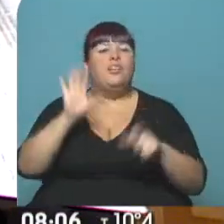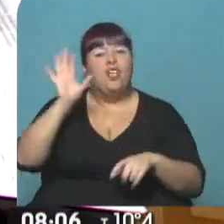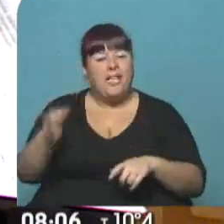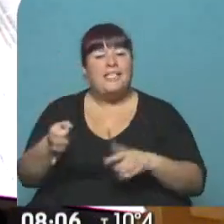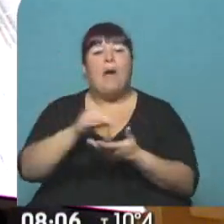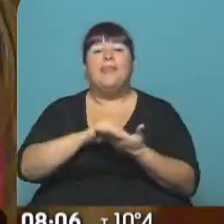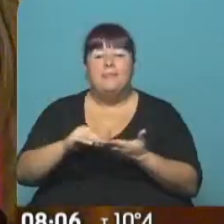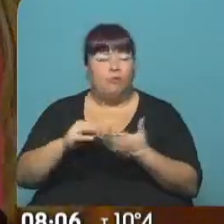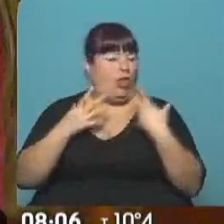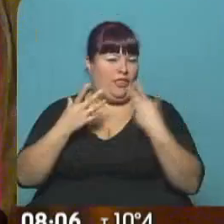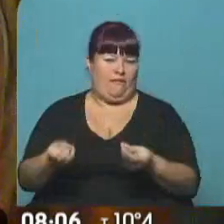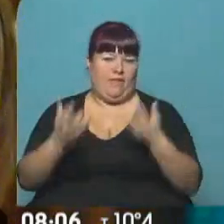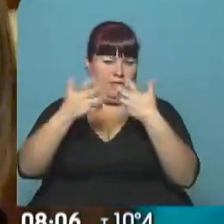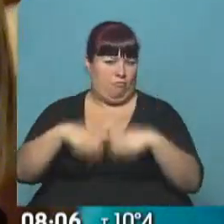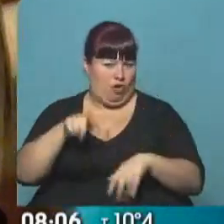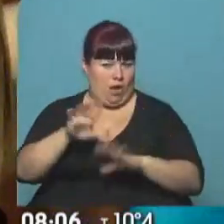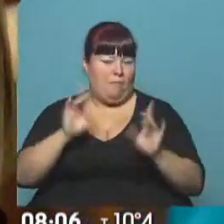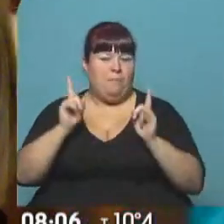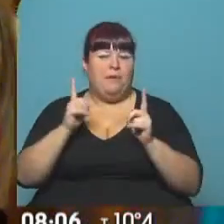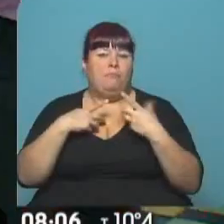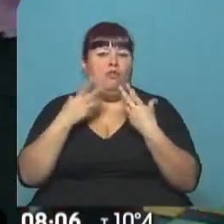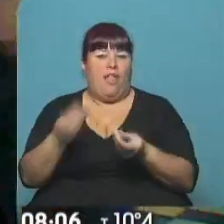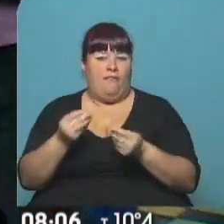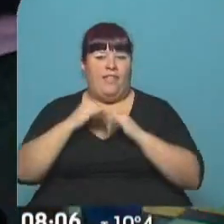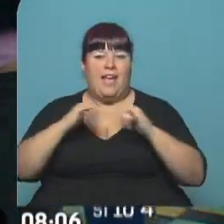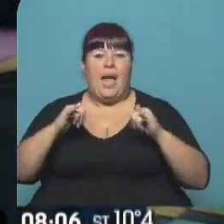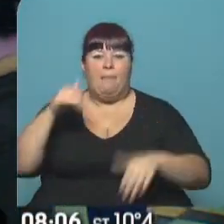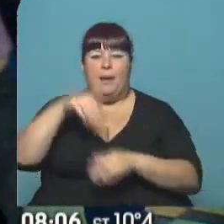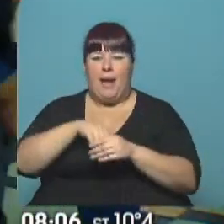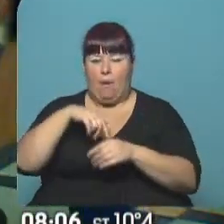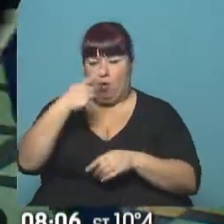nuestros diputados van a defender el programa que defendemos en la campaña electoral en la Cámara.